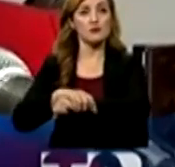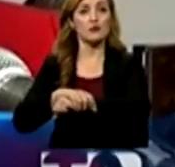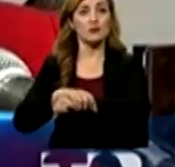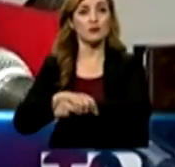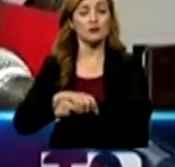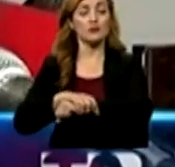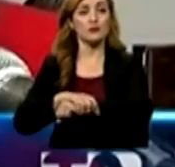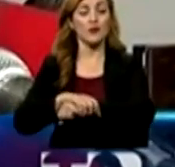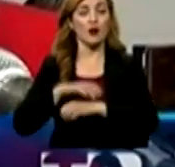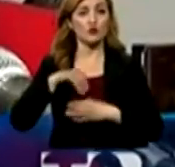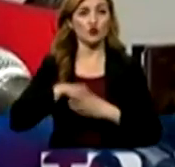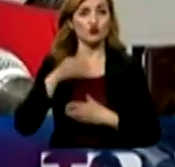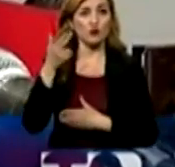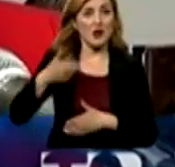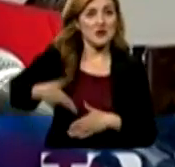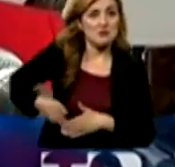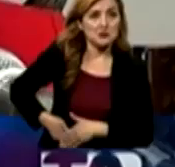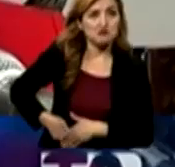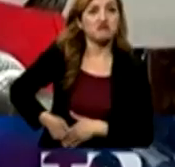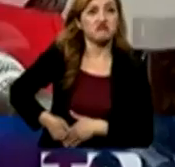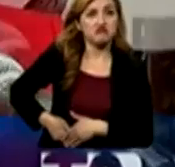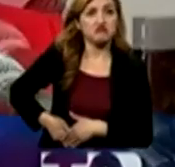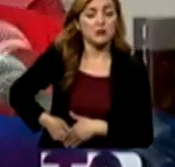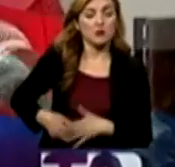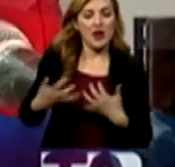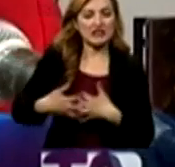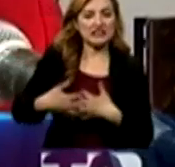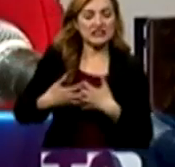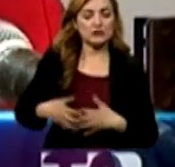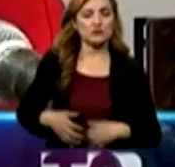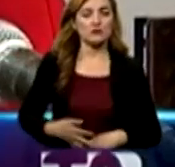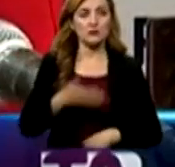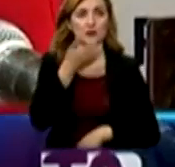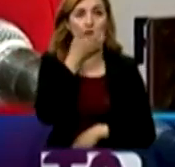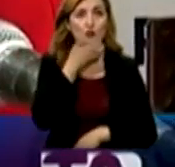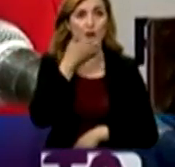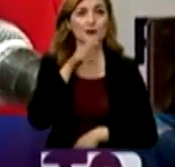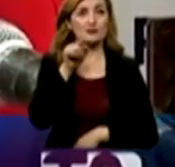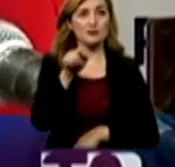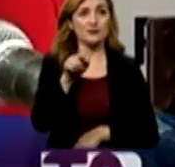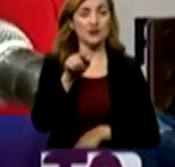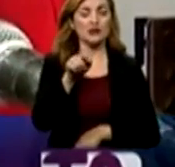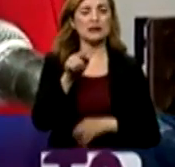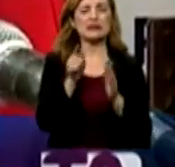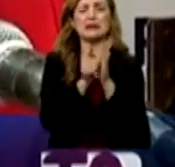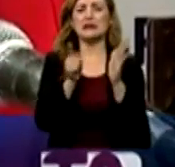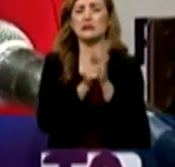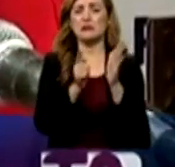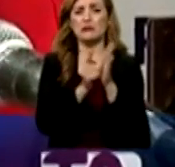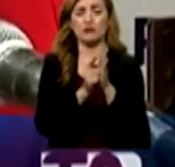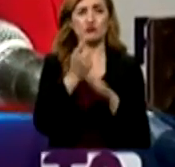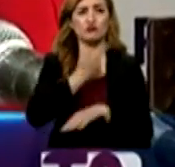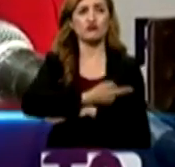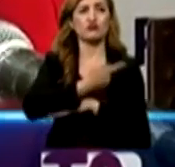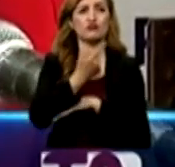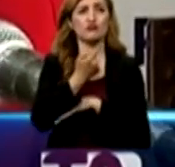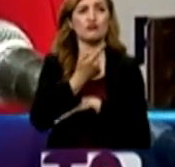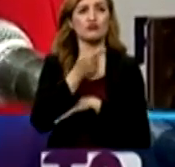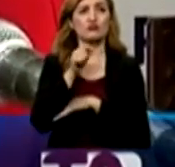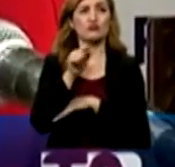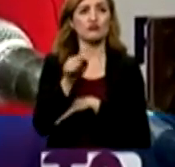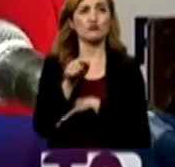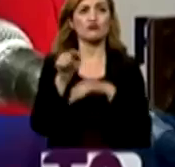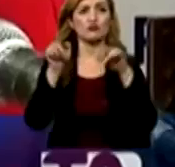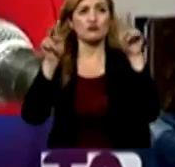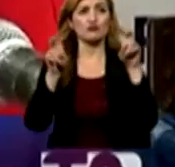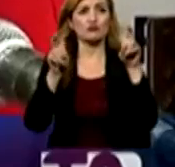en su poder un arma de fuego, un arma artesanal. En Ambato también causó alarma hace un par de días el